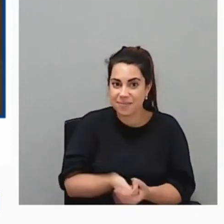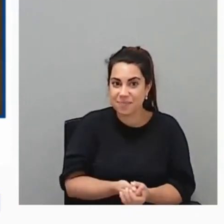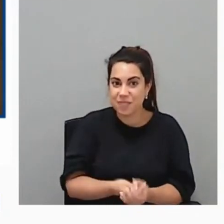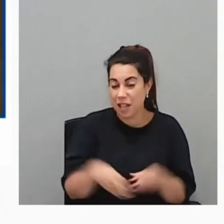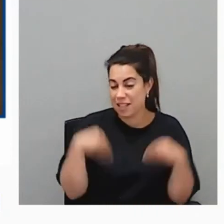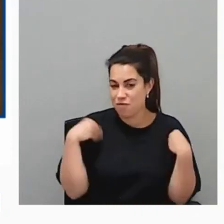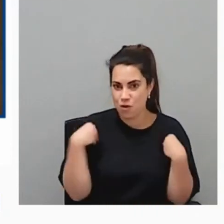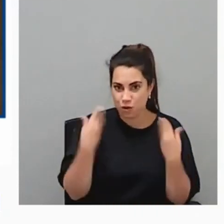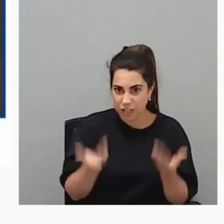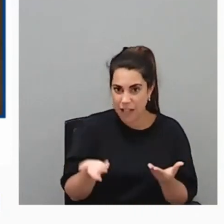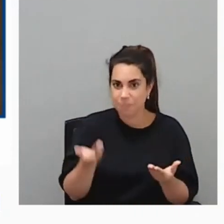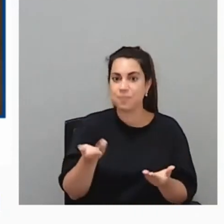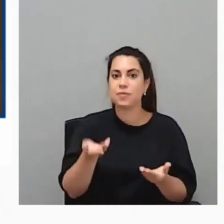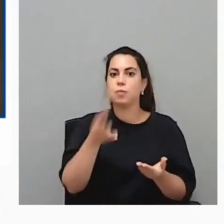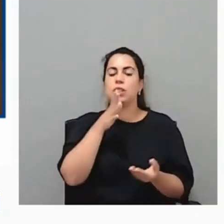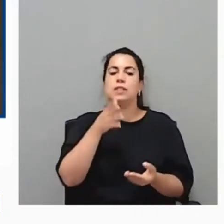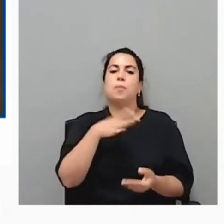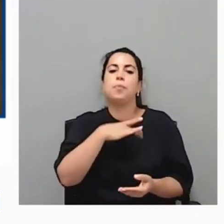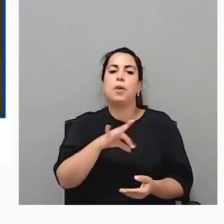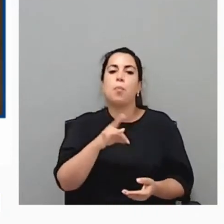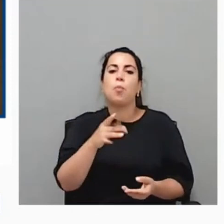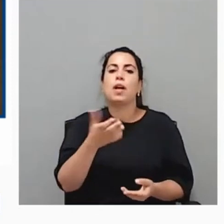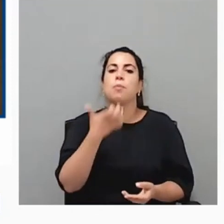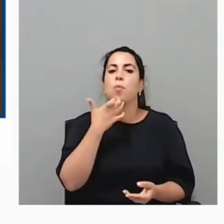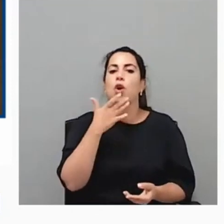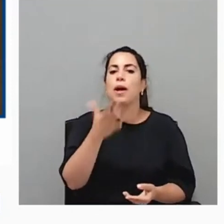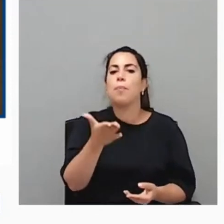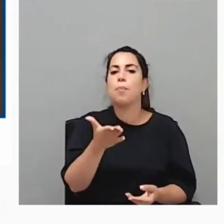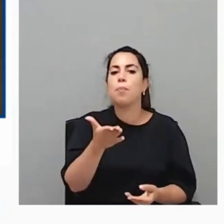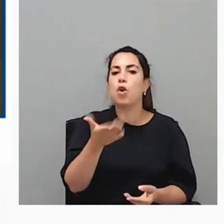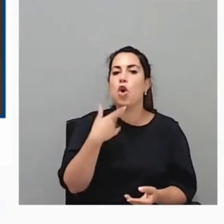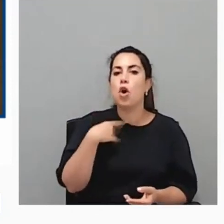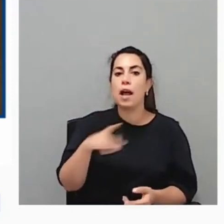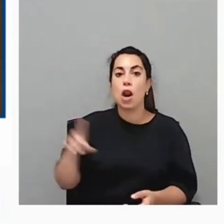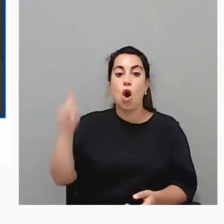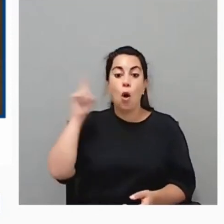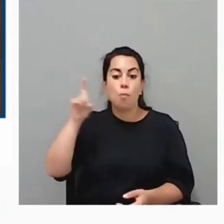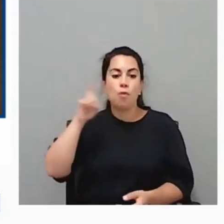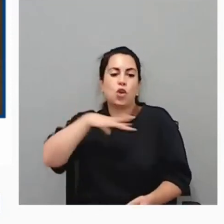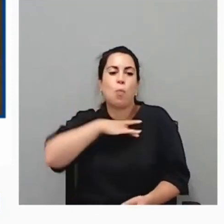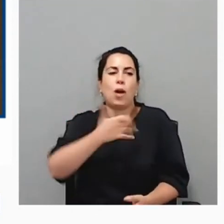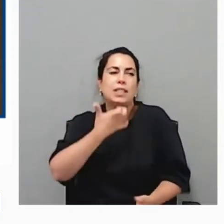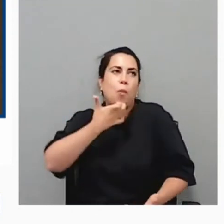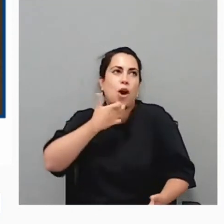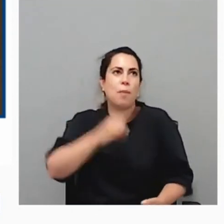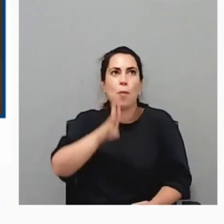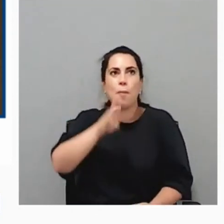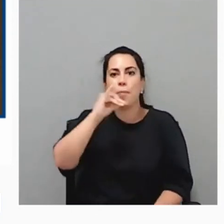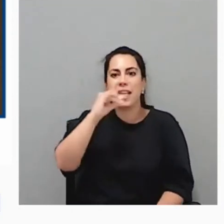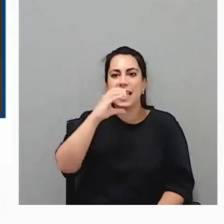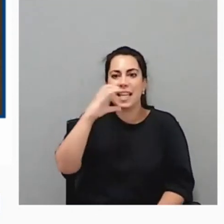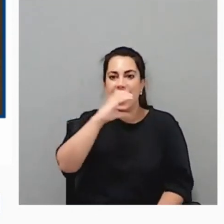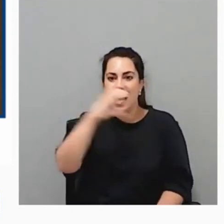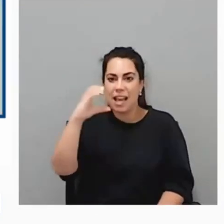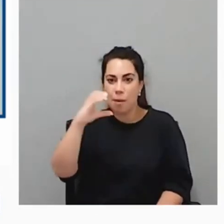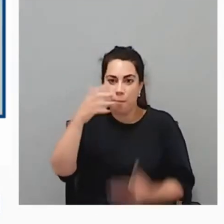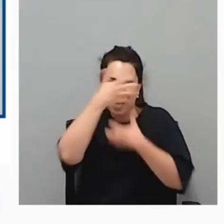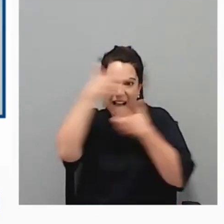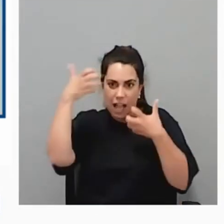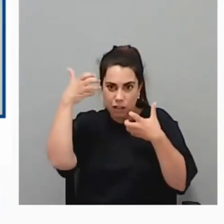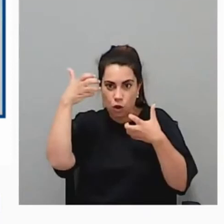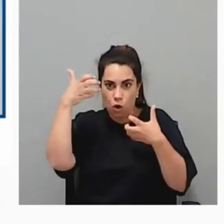por ejemplo, el profesor puede ser Picasso, ¿no? Dando una clase directamente sobre su